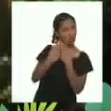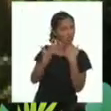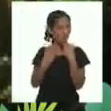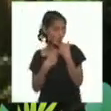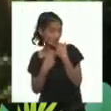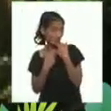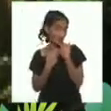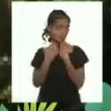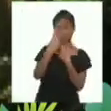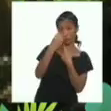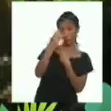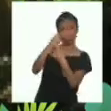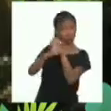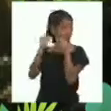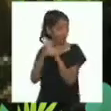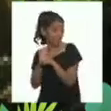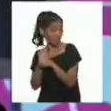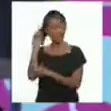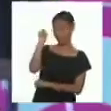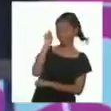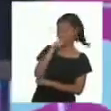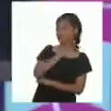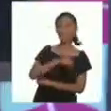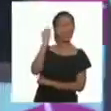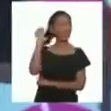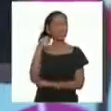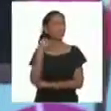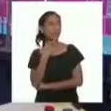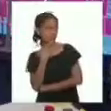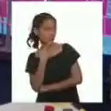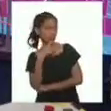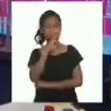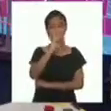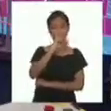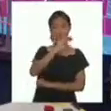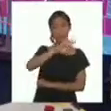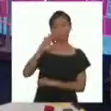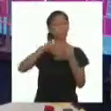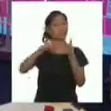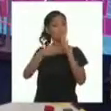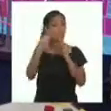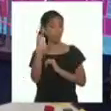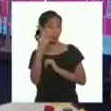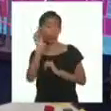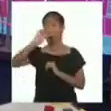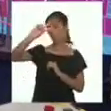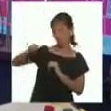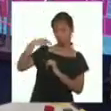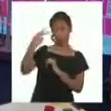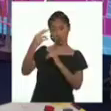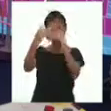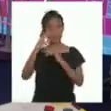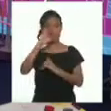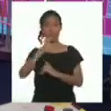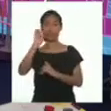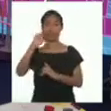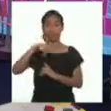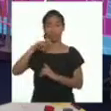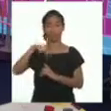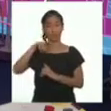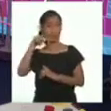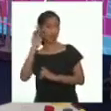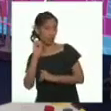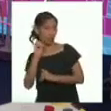a 200 años. ¡Sí! Bi se refiere a dos o doble. Y